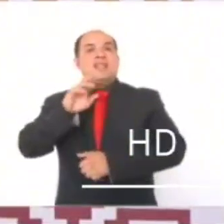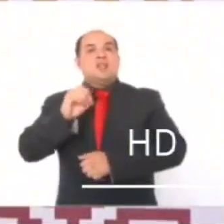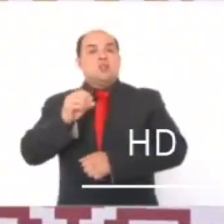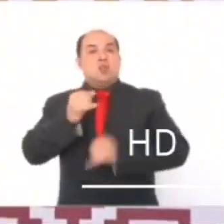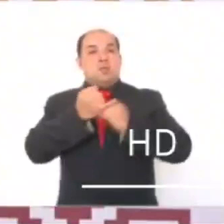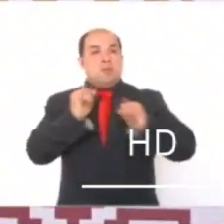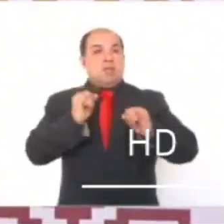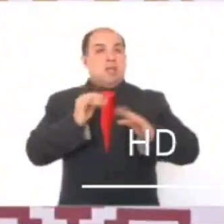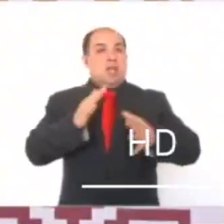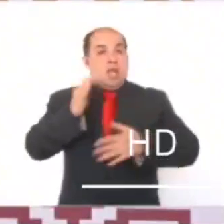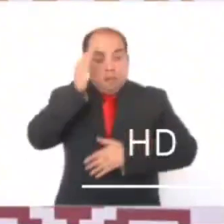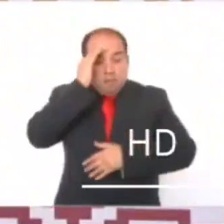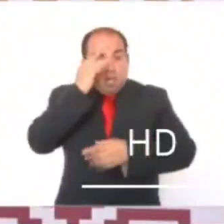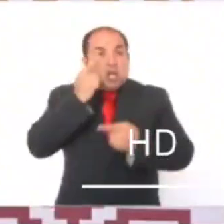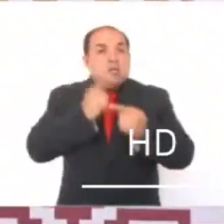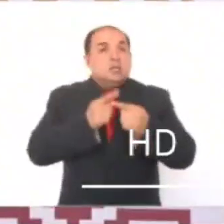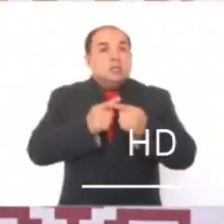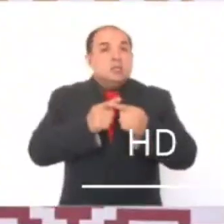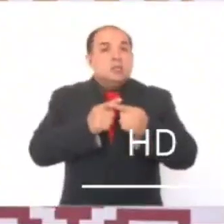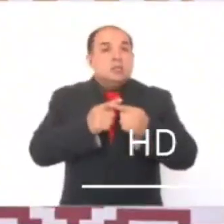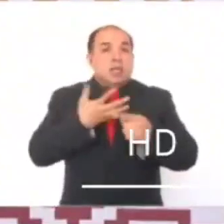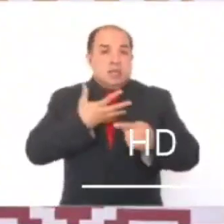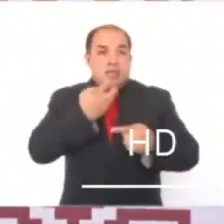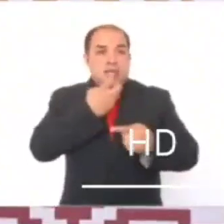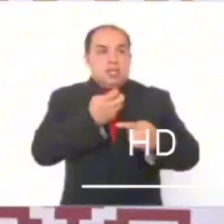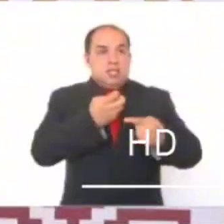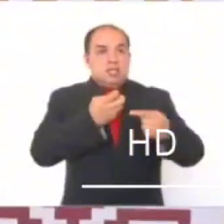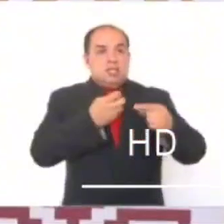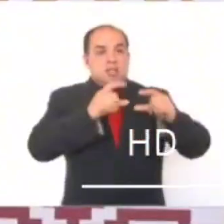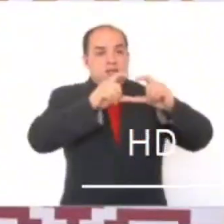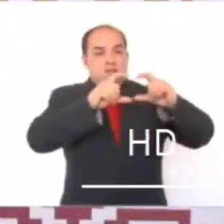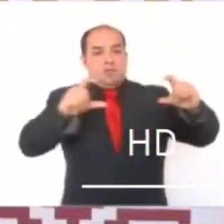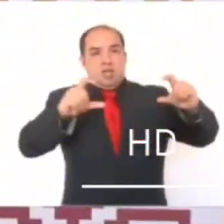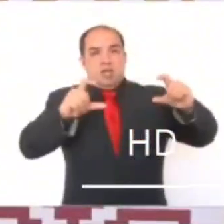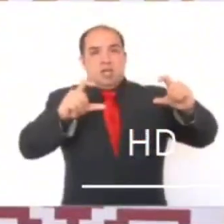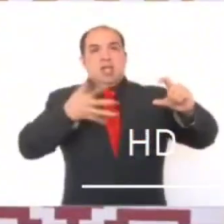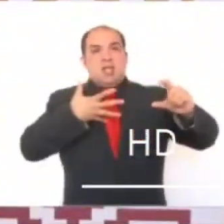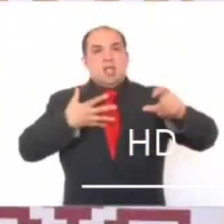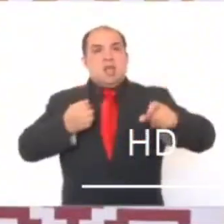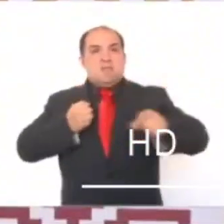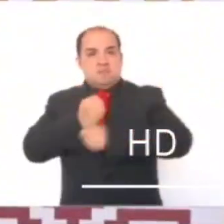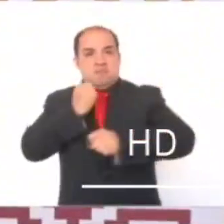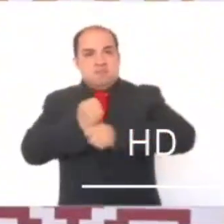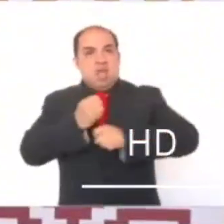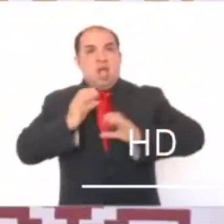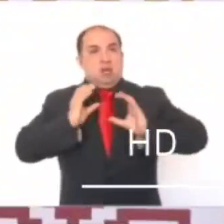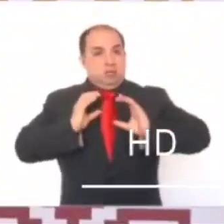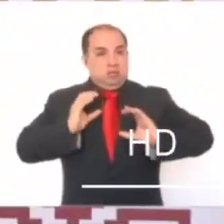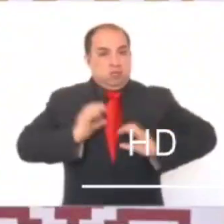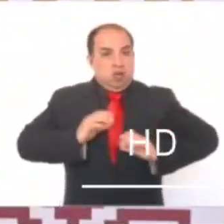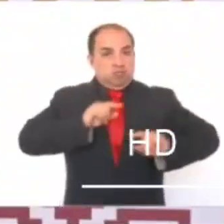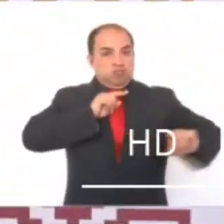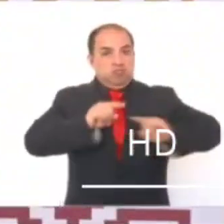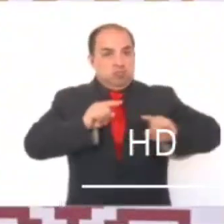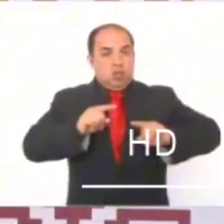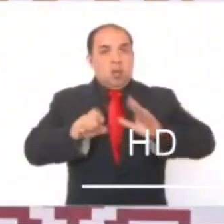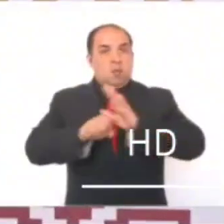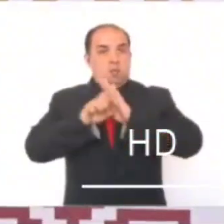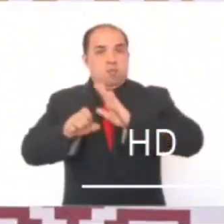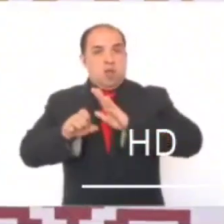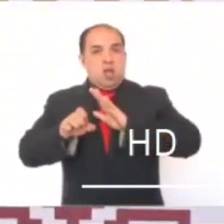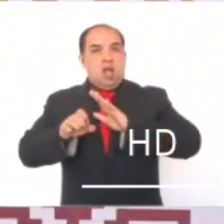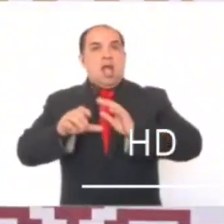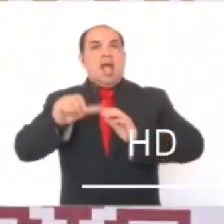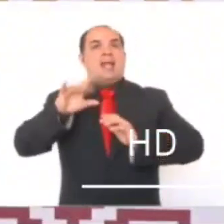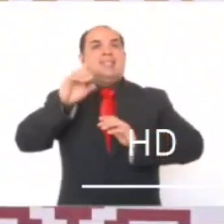decir que de encontrarnos en el apartado y en el río de violencia física que un ataque con ácido se